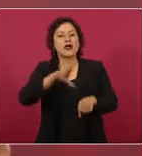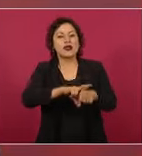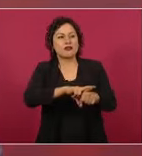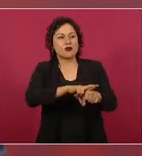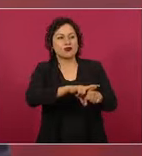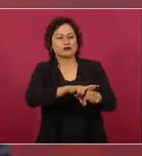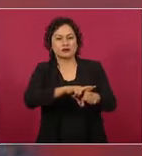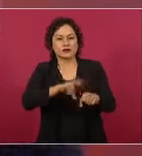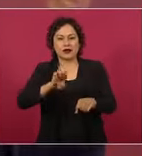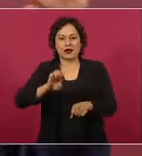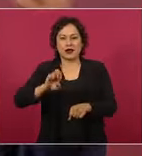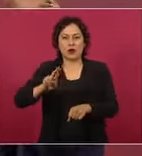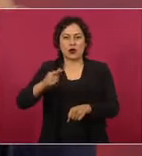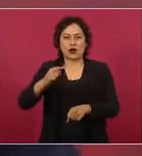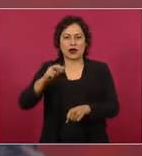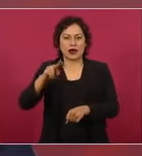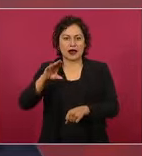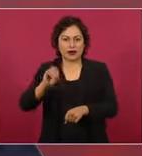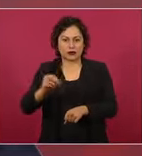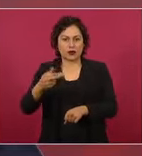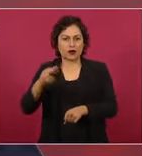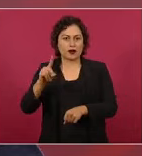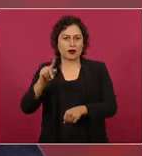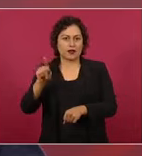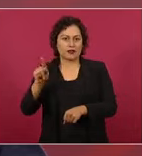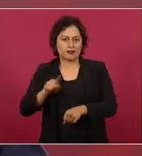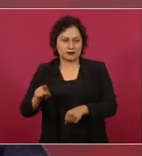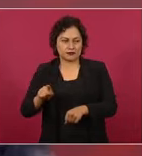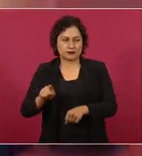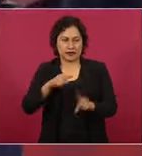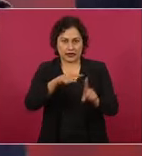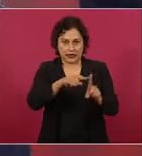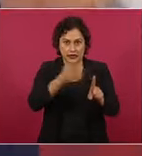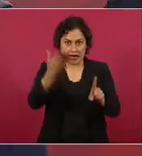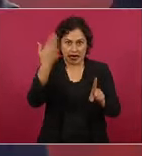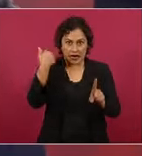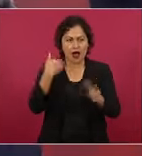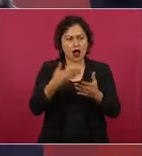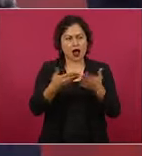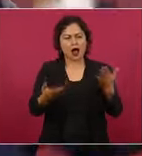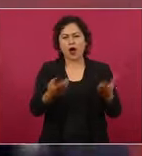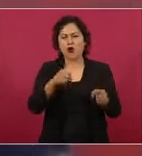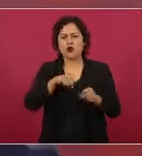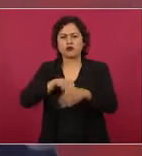Eugenio Hernández, que ahora está en la cárcel, porque